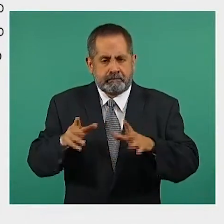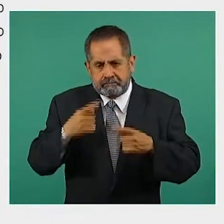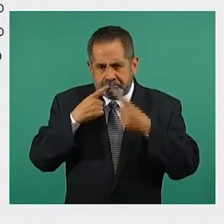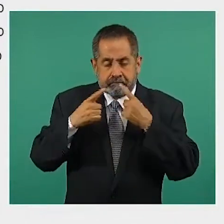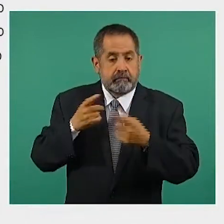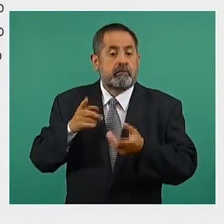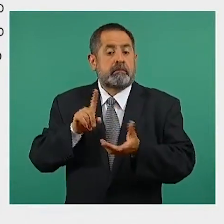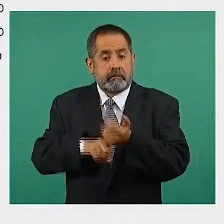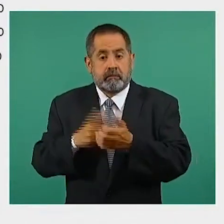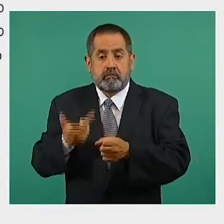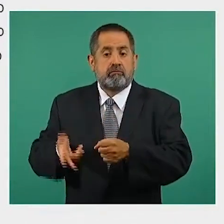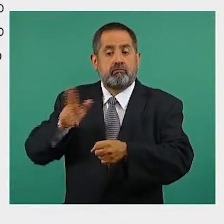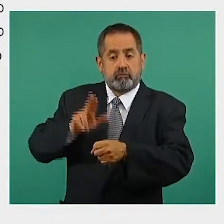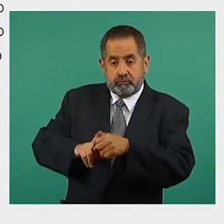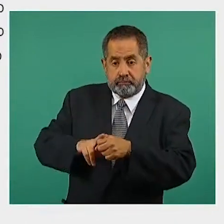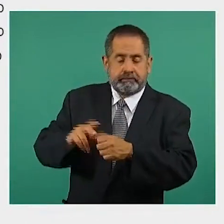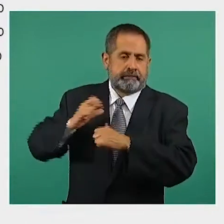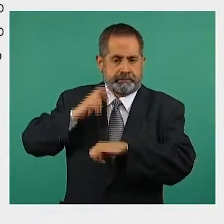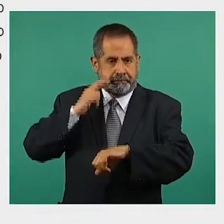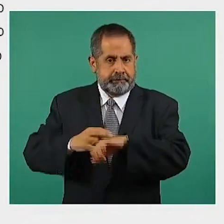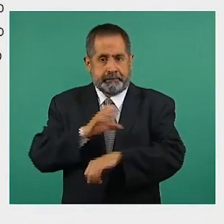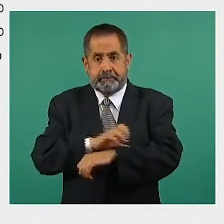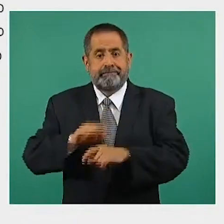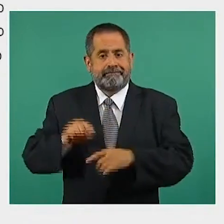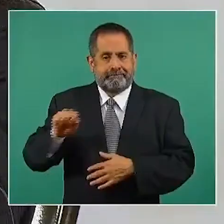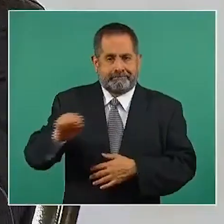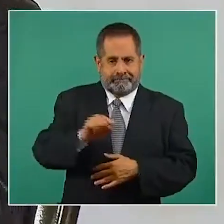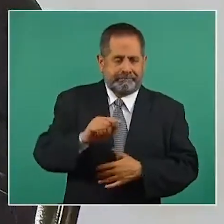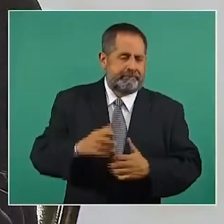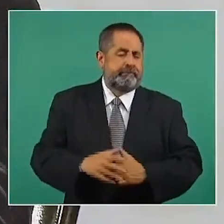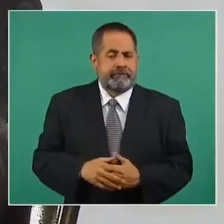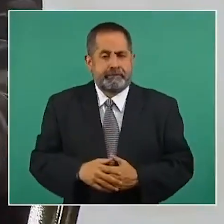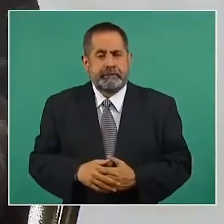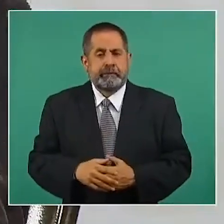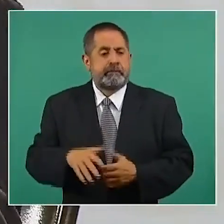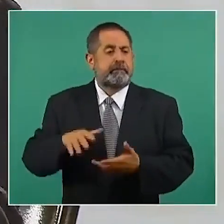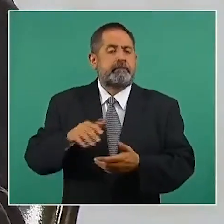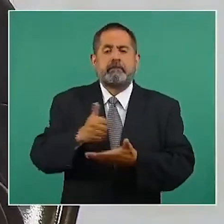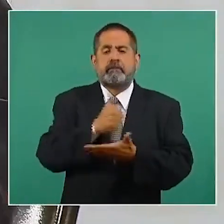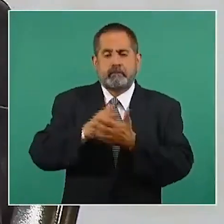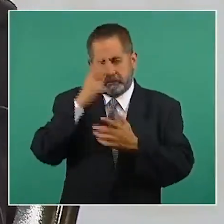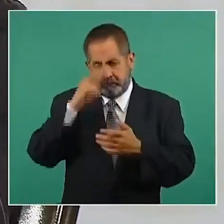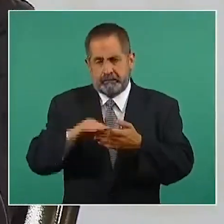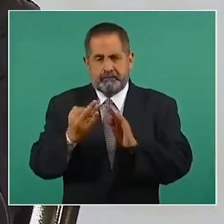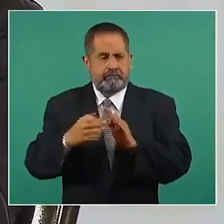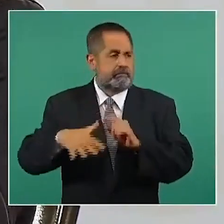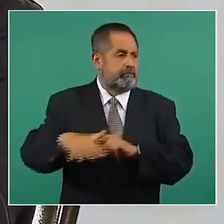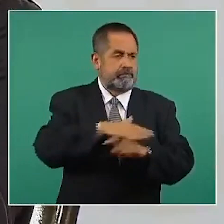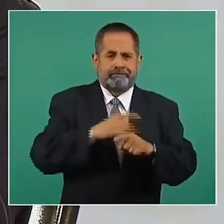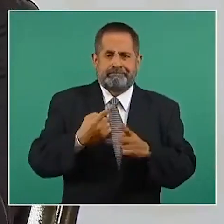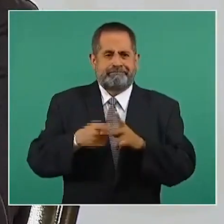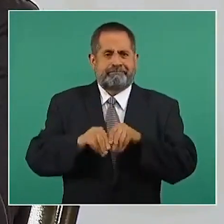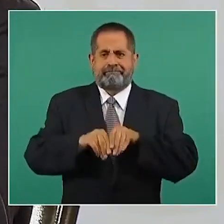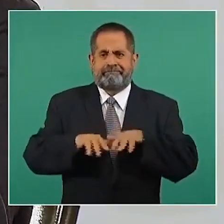los hospitales coordinados por la Comisión, en la zona metropolitana del Valle de México, epicentro de la pandemia.